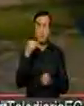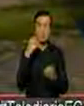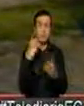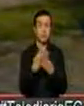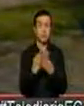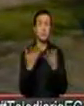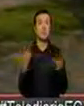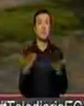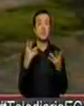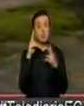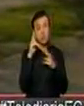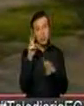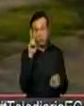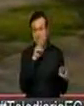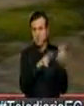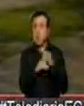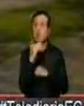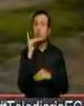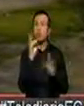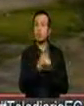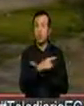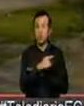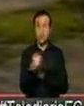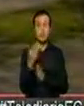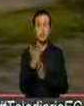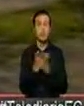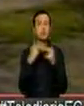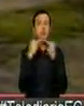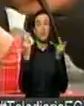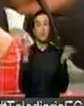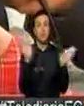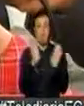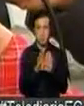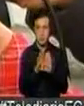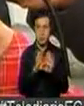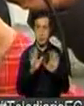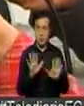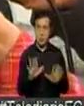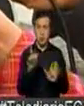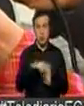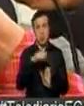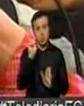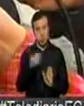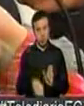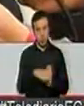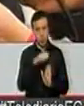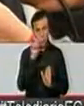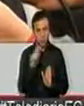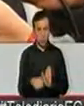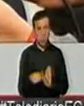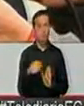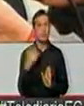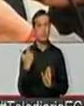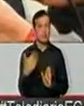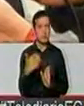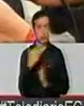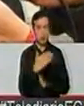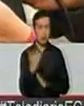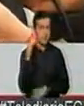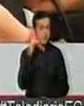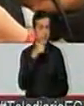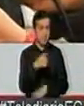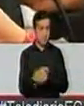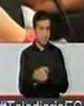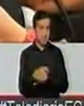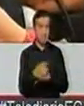para investigaciones, acusados de paralización de servicios públicos. En base a esto, el juez competente ha ordenado o